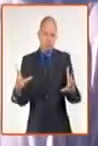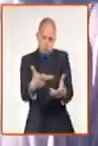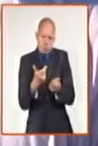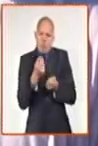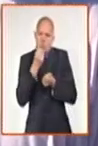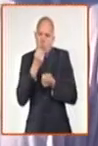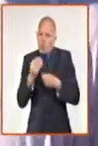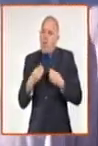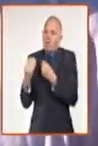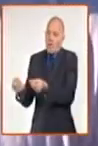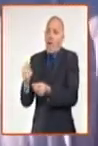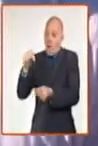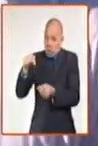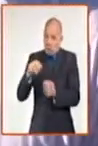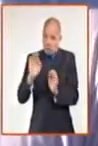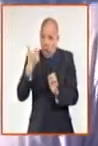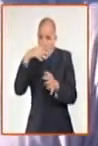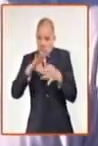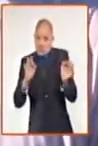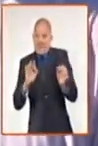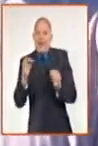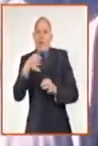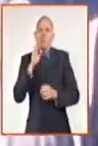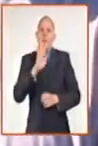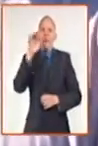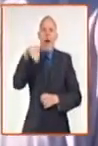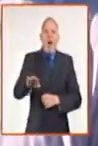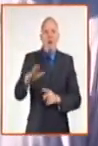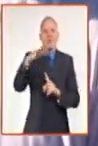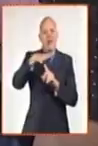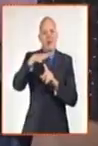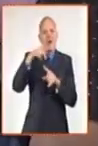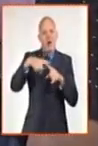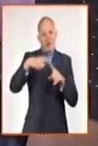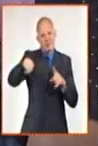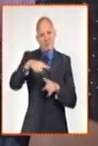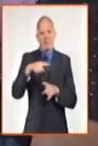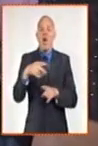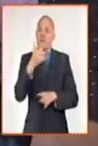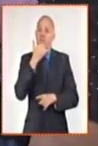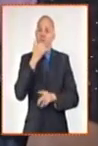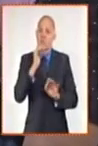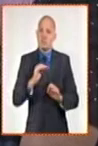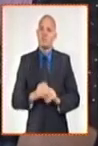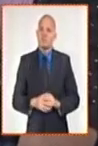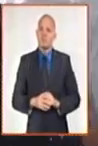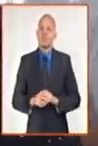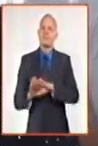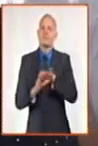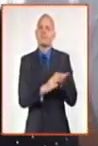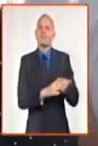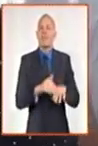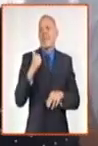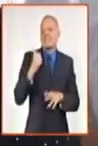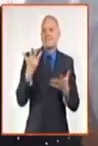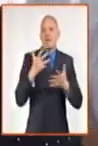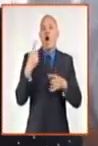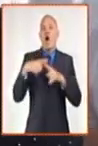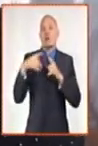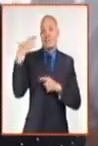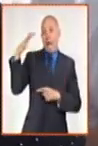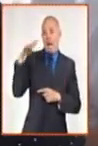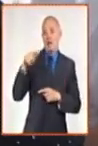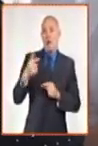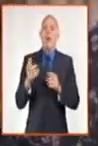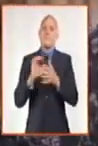como a nuestros hermanos municipios acá de la propia provincia, como Bayahonda, San Cristóbal, que también tuvieron sus afectaciones. Amigos de Cuba, como los coordinadores de